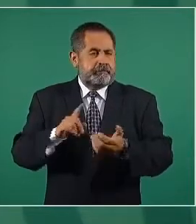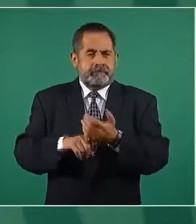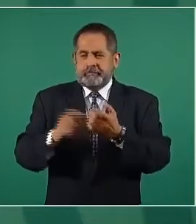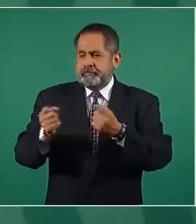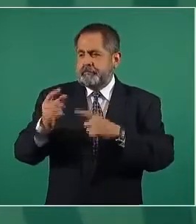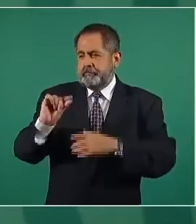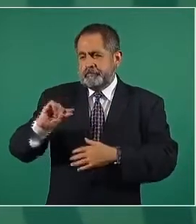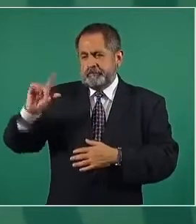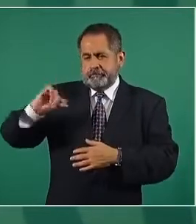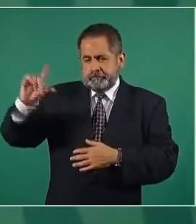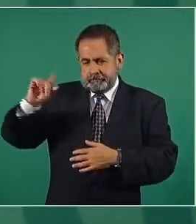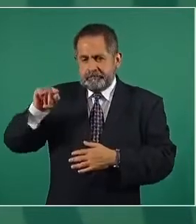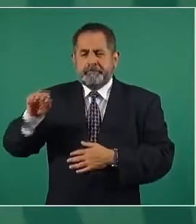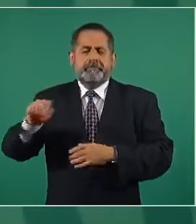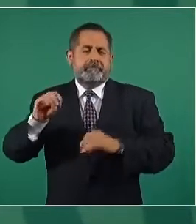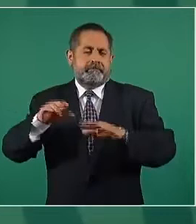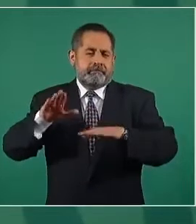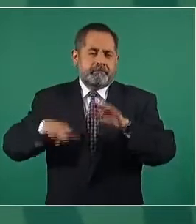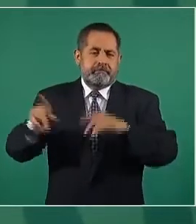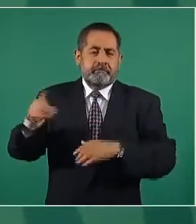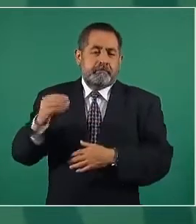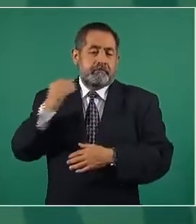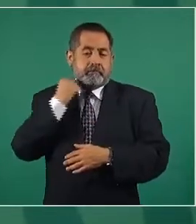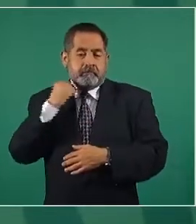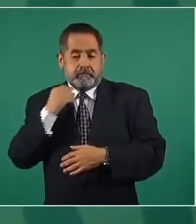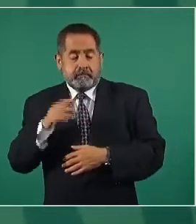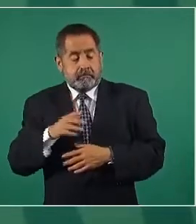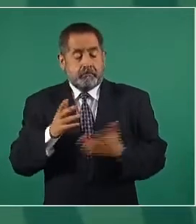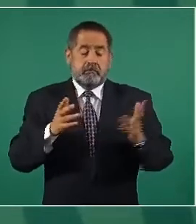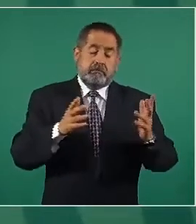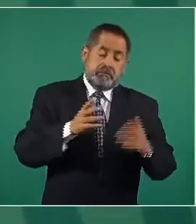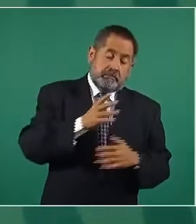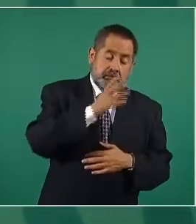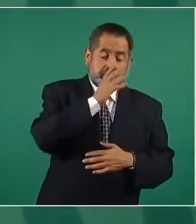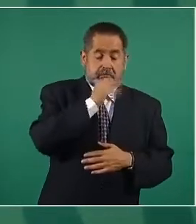funcionarios, algunos abogados, a decir no se puede,